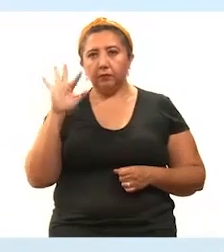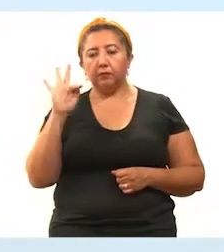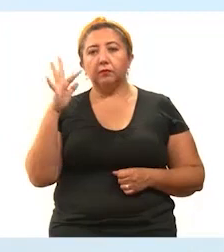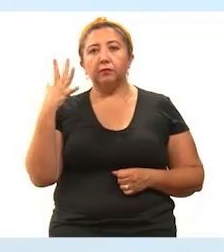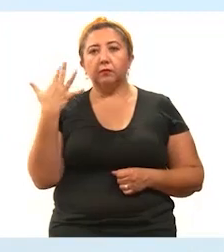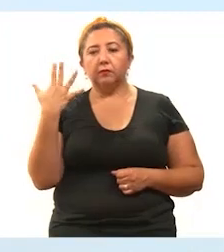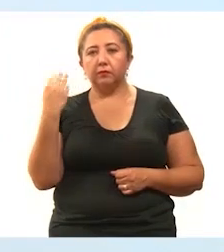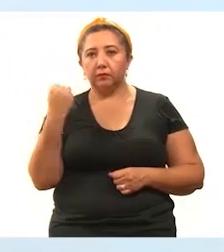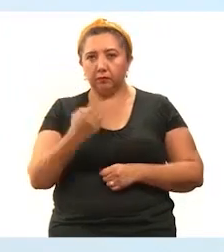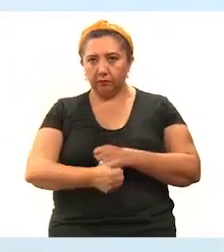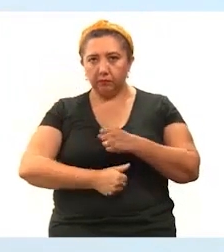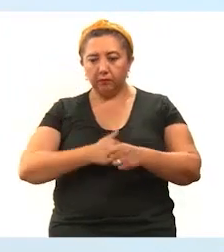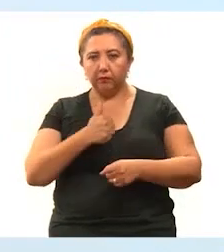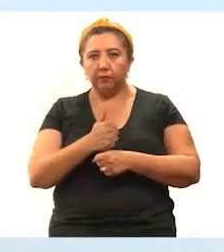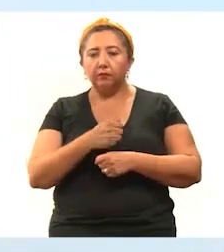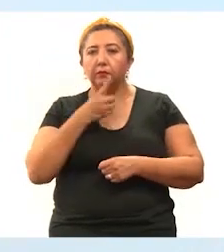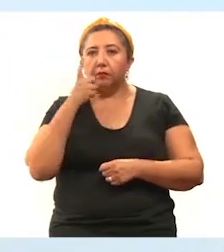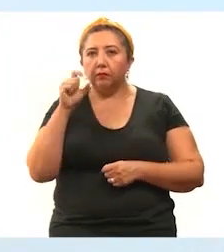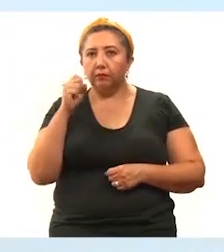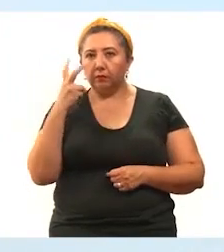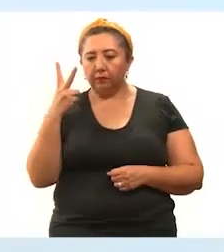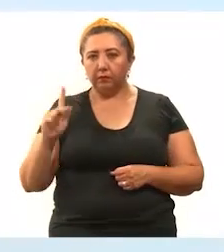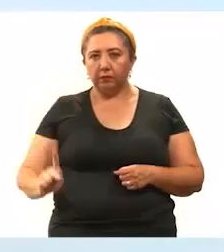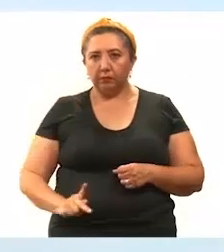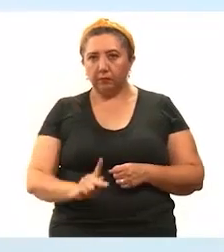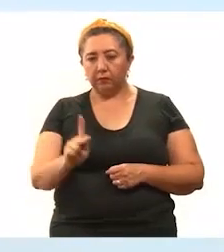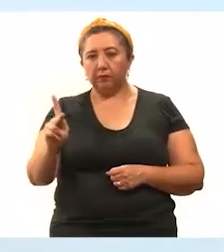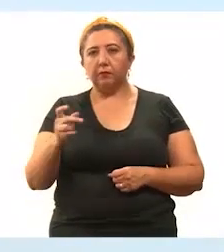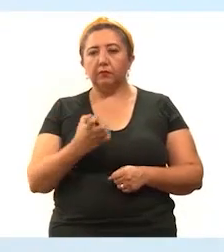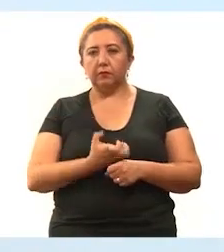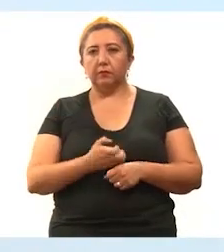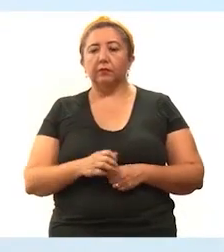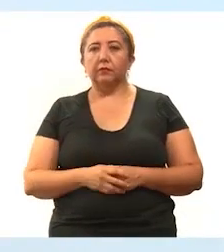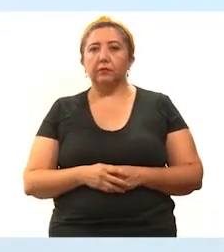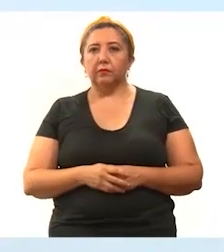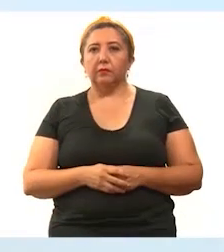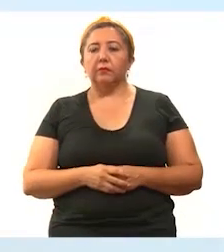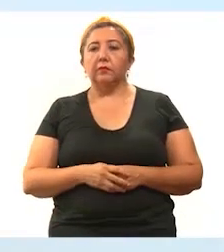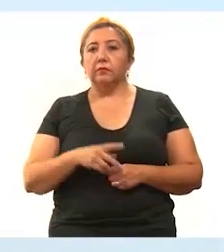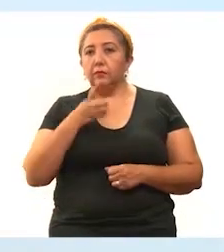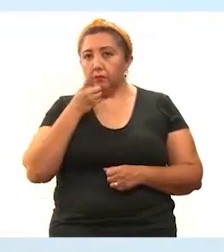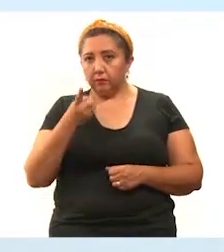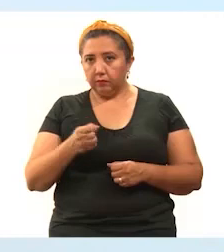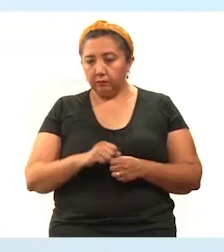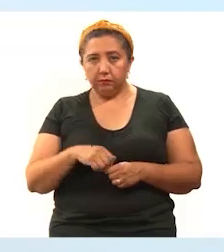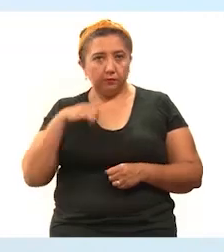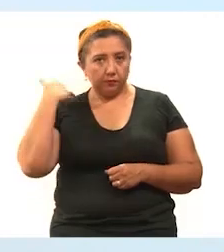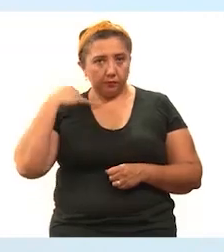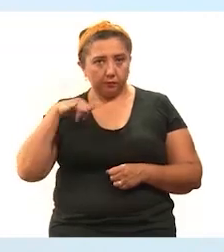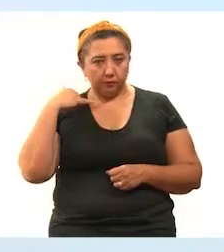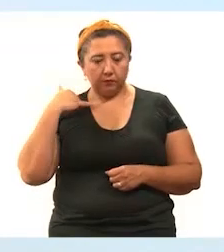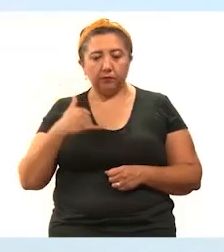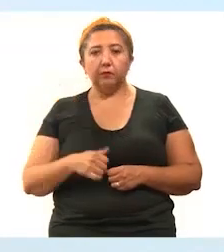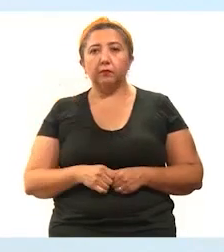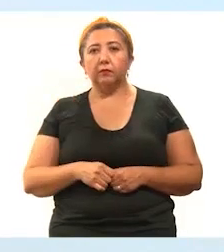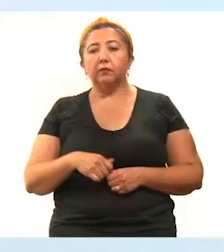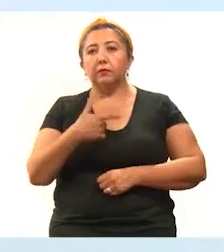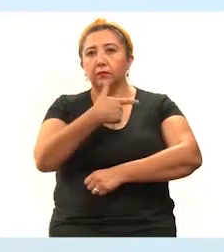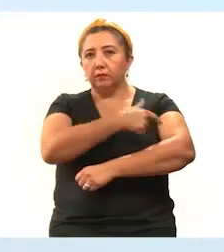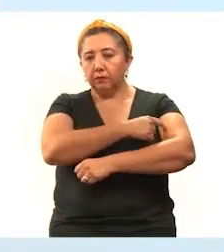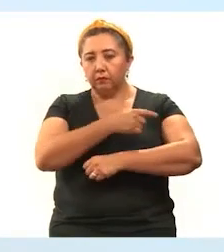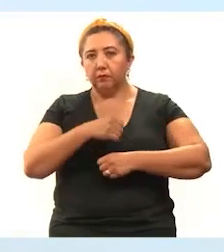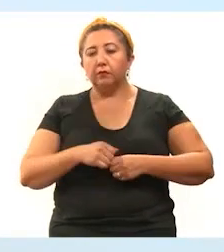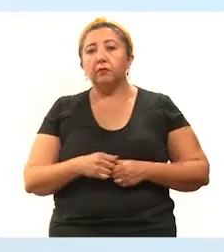40 a 59 años de edad de 22 municipios del interior del estado, jornada con la que en Yucatán se cubrirá la